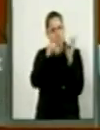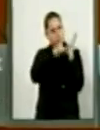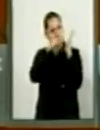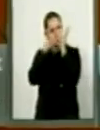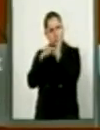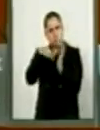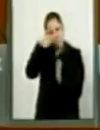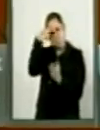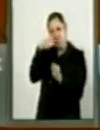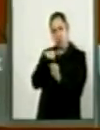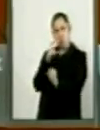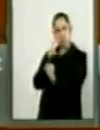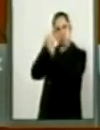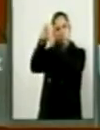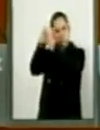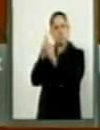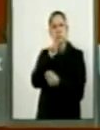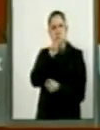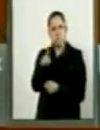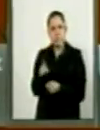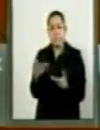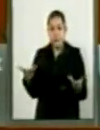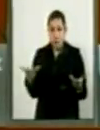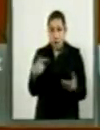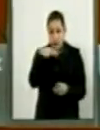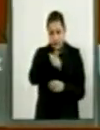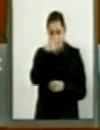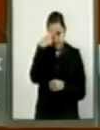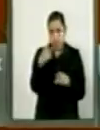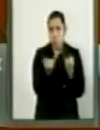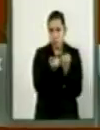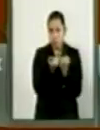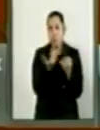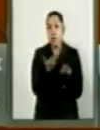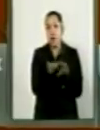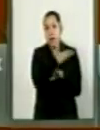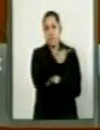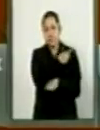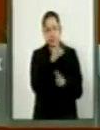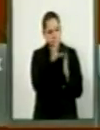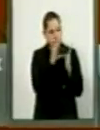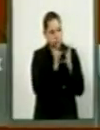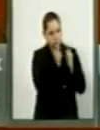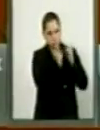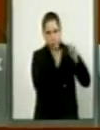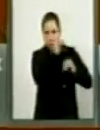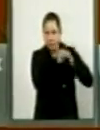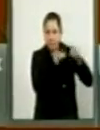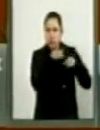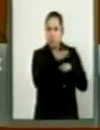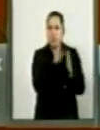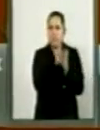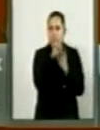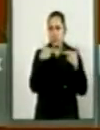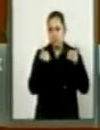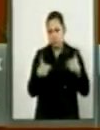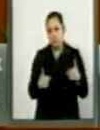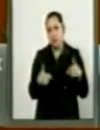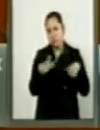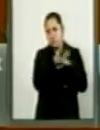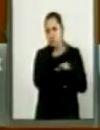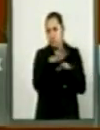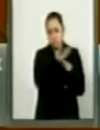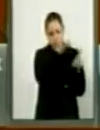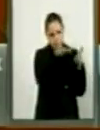superamos la deficiente redacción que heredamos de la reforma constitucional en materia de derechos humanos, uno de los grandes pasos en la